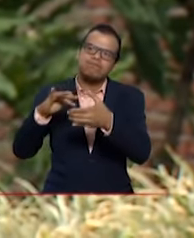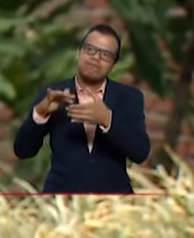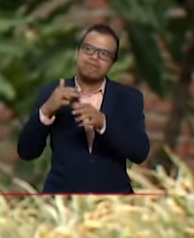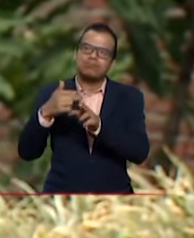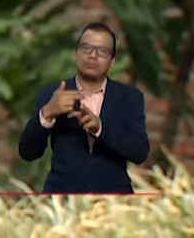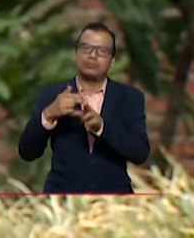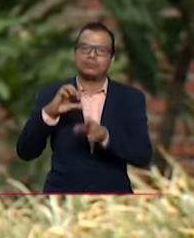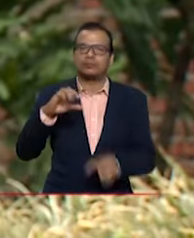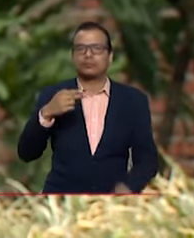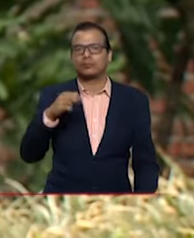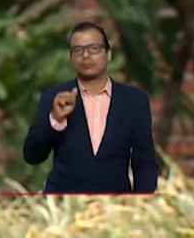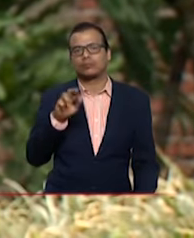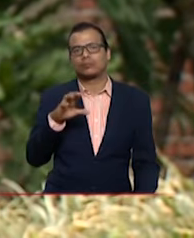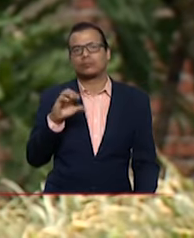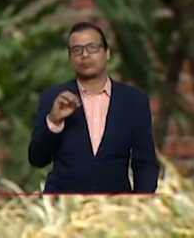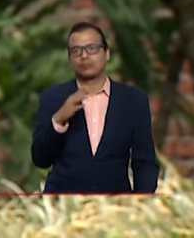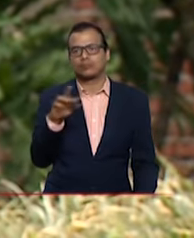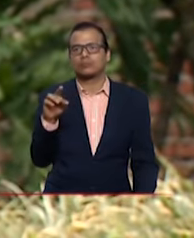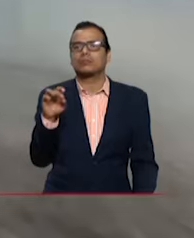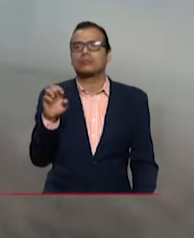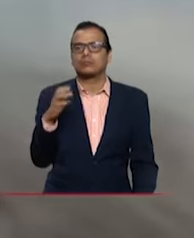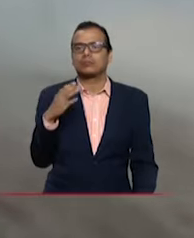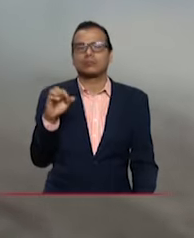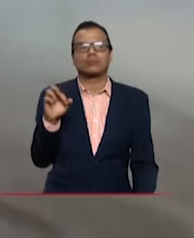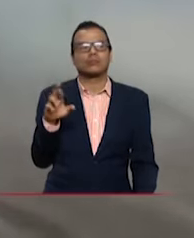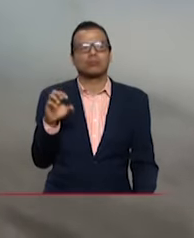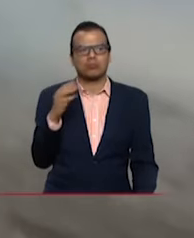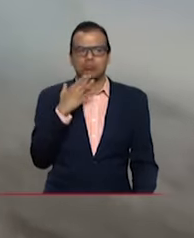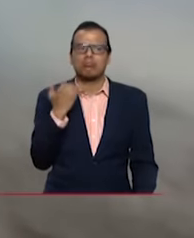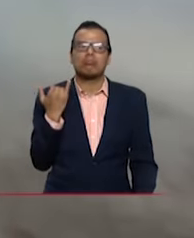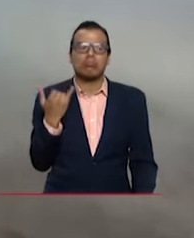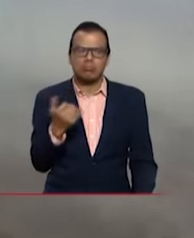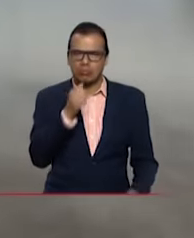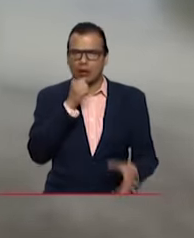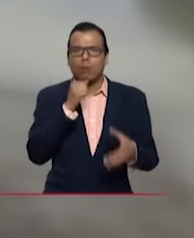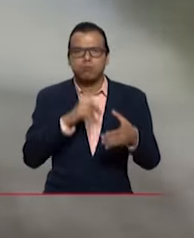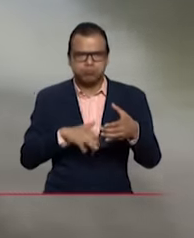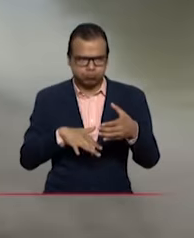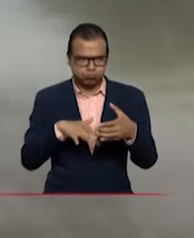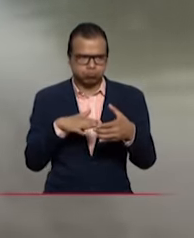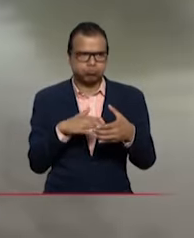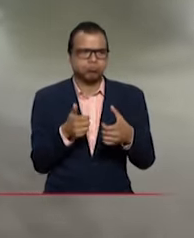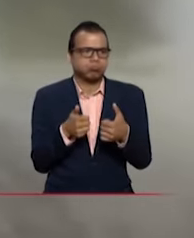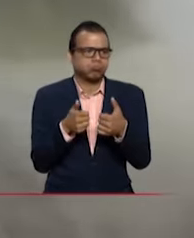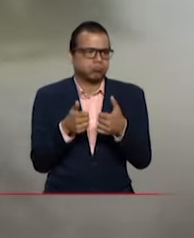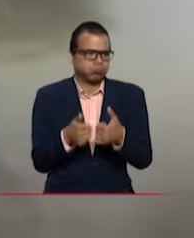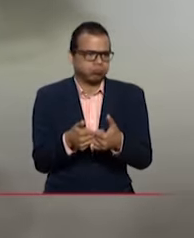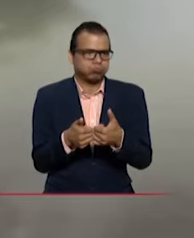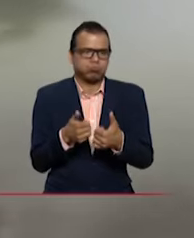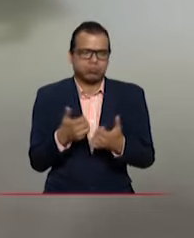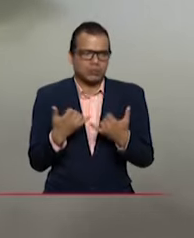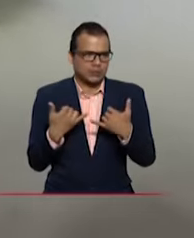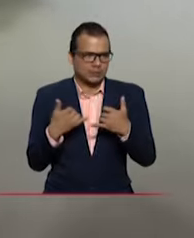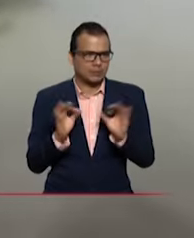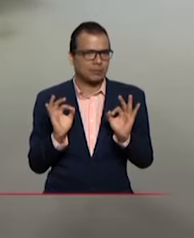Oro, que el humedal Charco de Oro en estos momentos tiene buenas condiciones biofísicas, químicas y